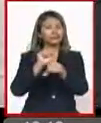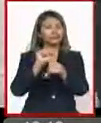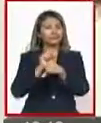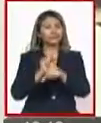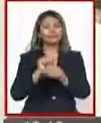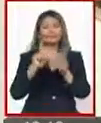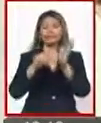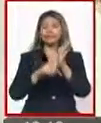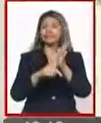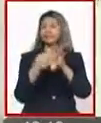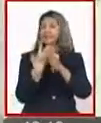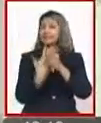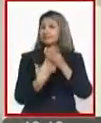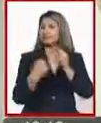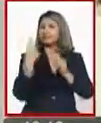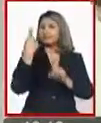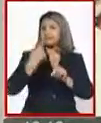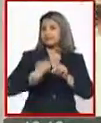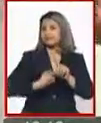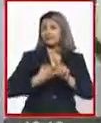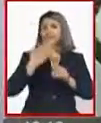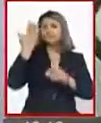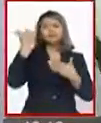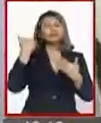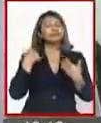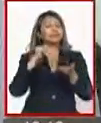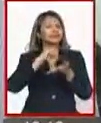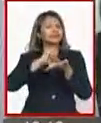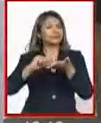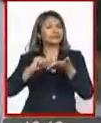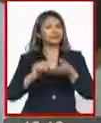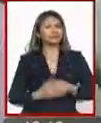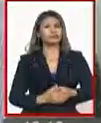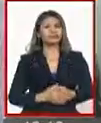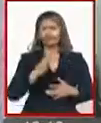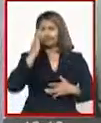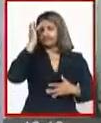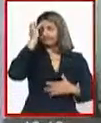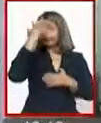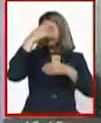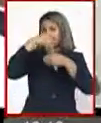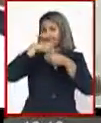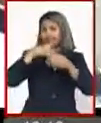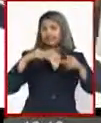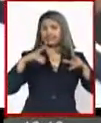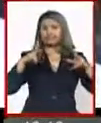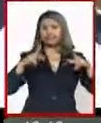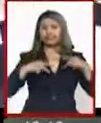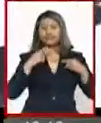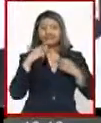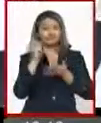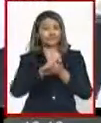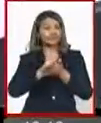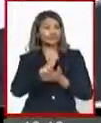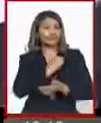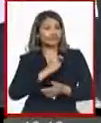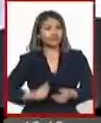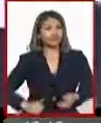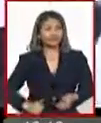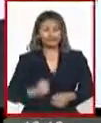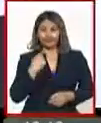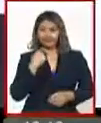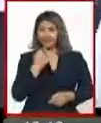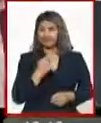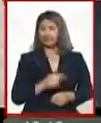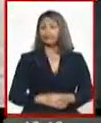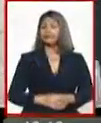trabajo luego de estar ausente durante un mes debido a que se sometió a una cirugía de un tumor benigno en uno de sus pulmones. El secretario de Gobierno de la